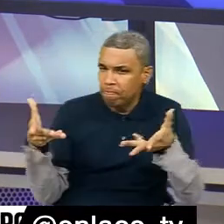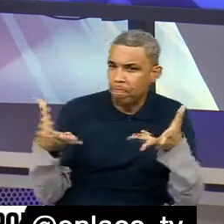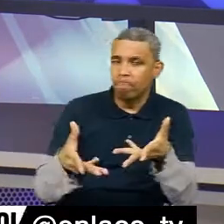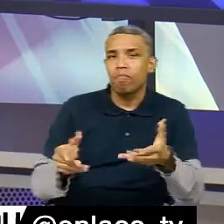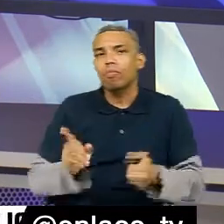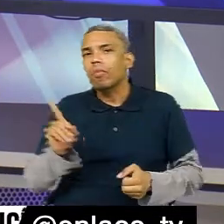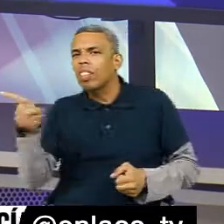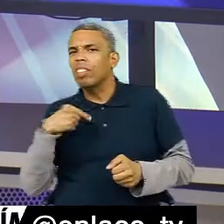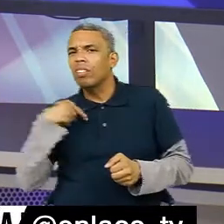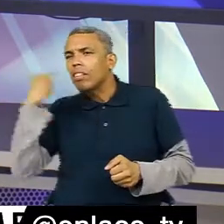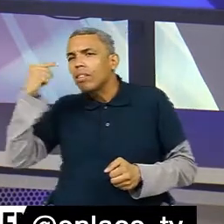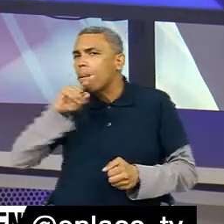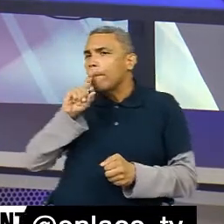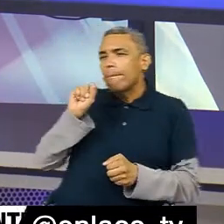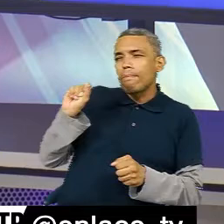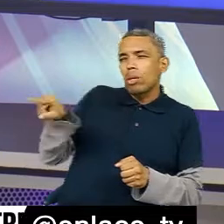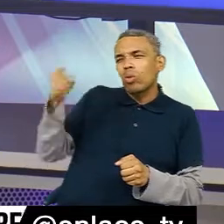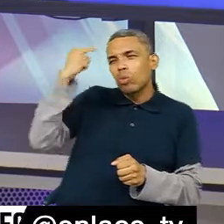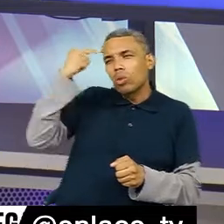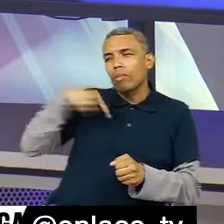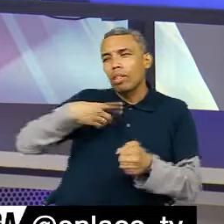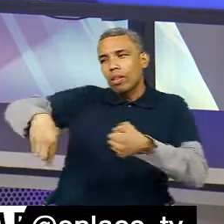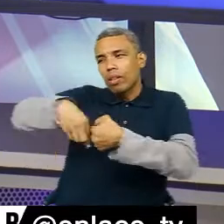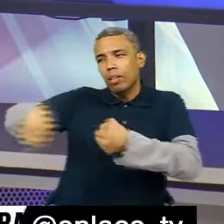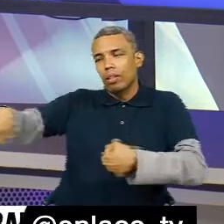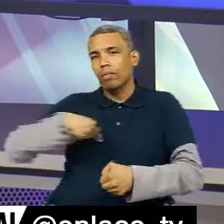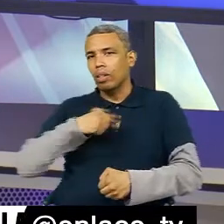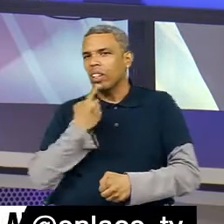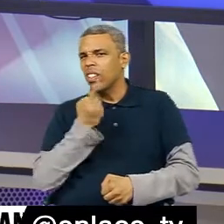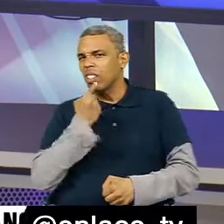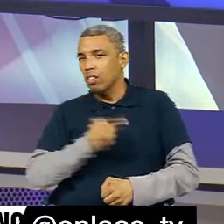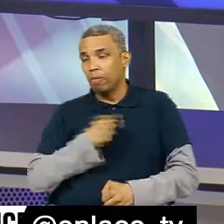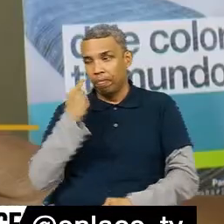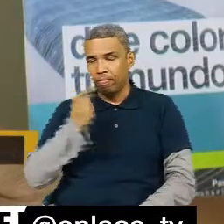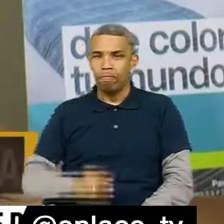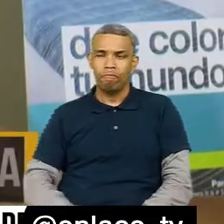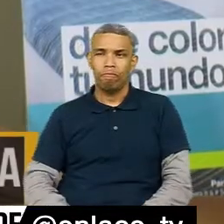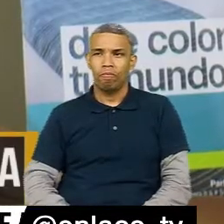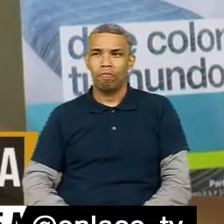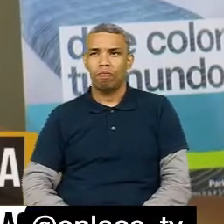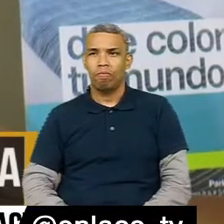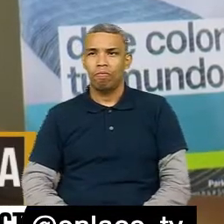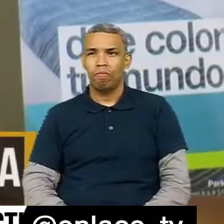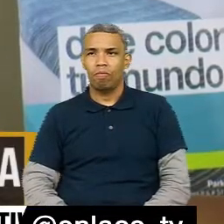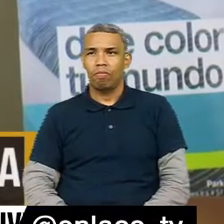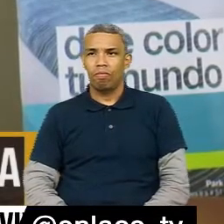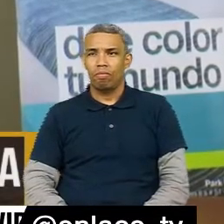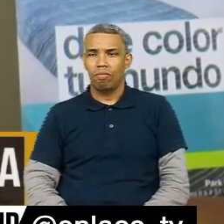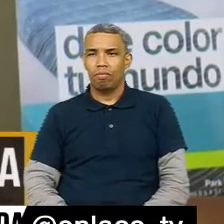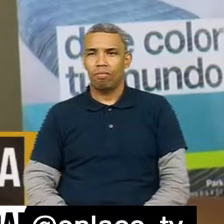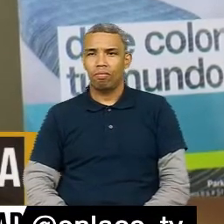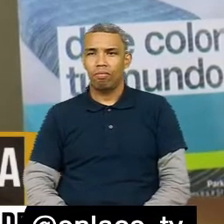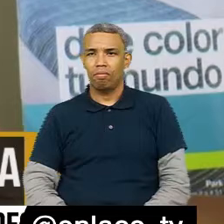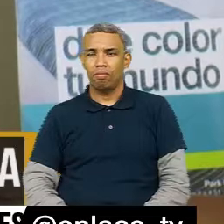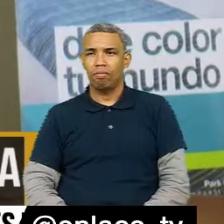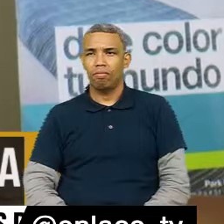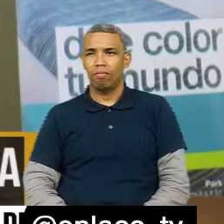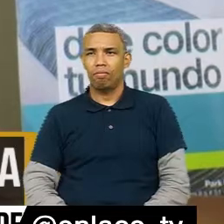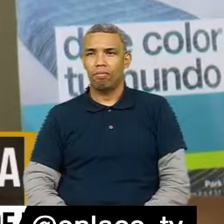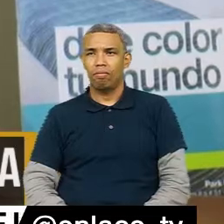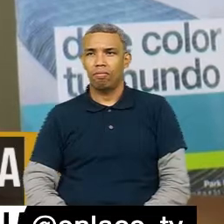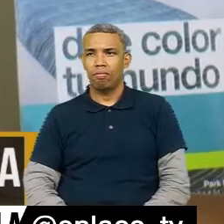Zapata. Esto dijo el integrante del cuerpo técnico de los Poderosos de la Montaña. Desde luego la Liga Águila, vamos a octavos de final